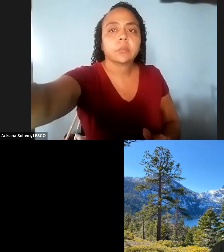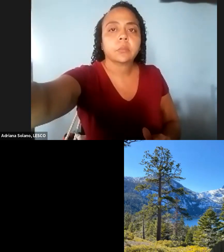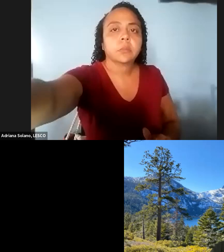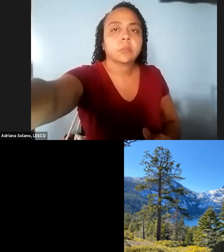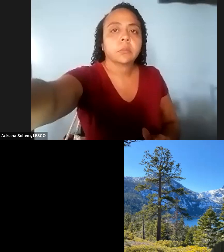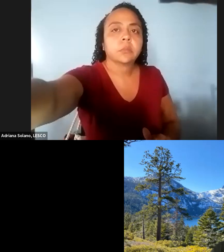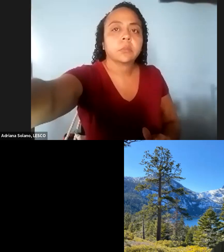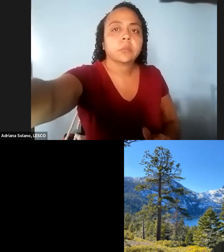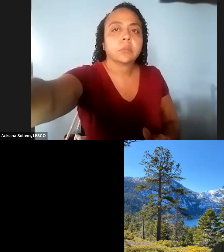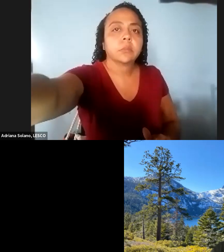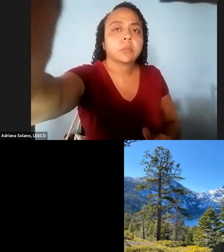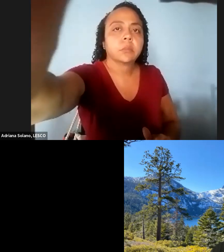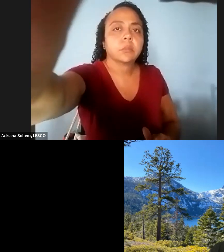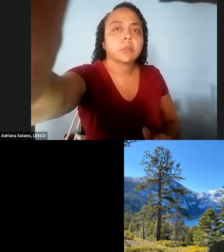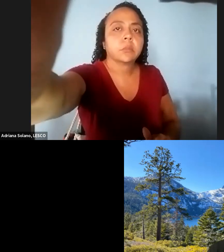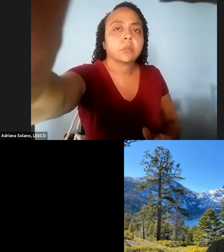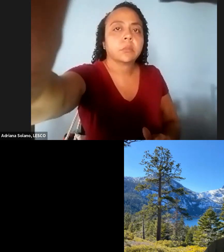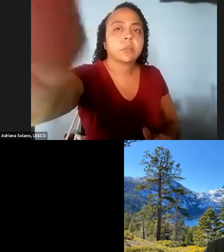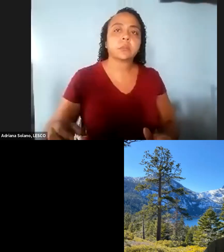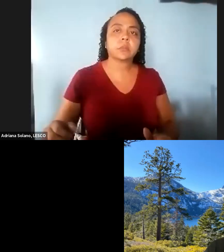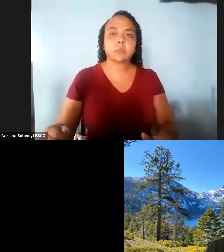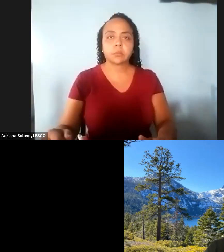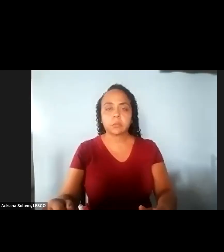sector privado adelante peter